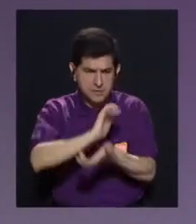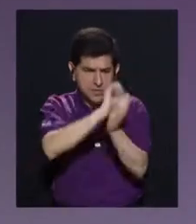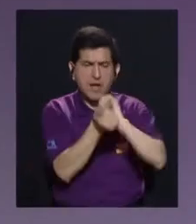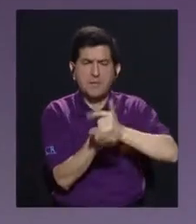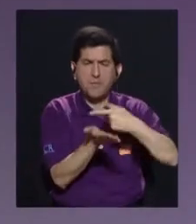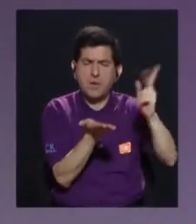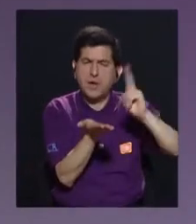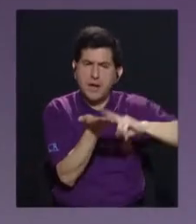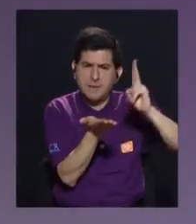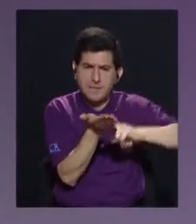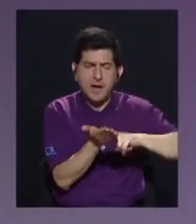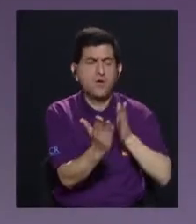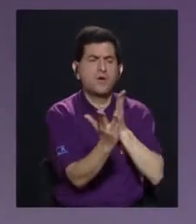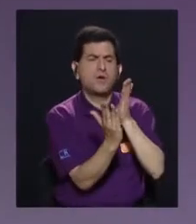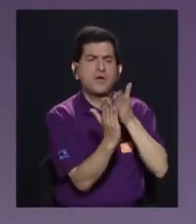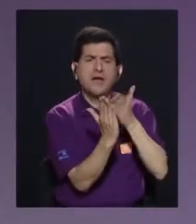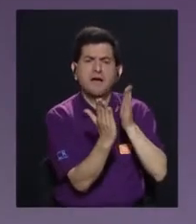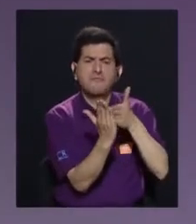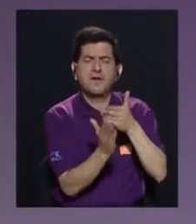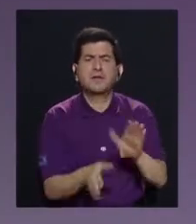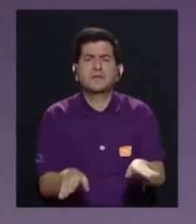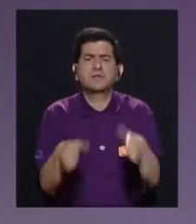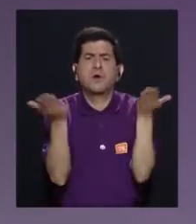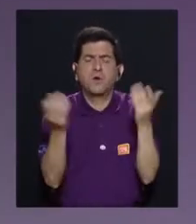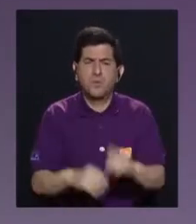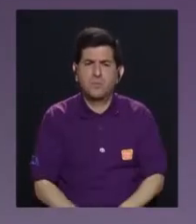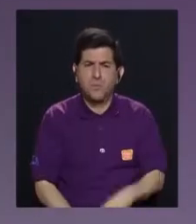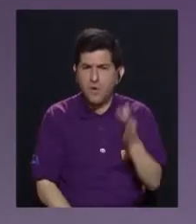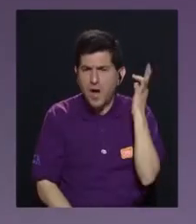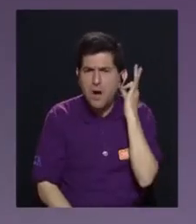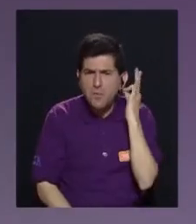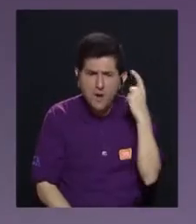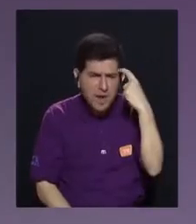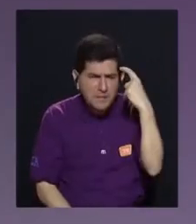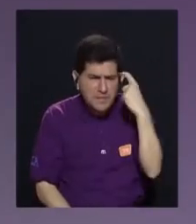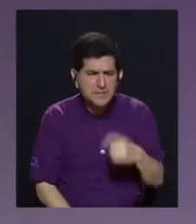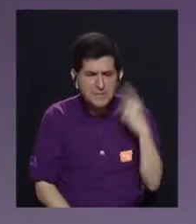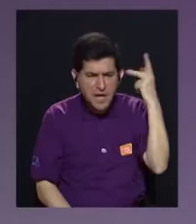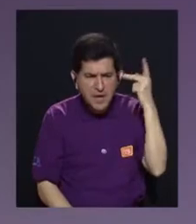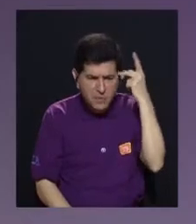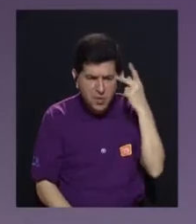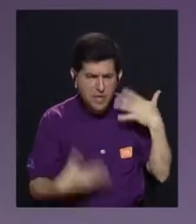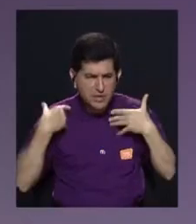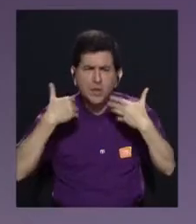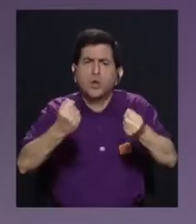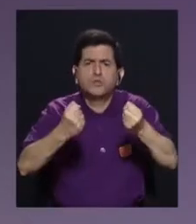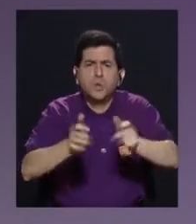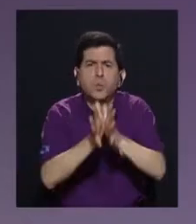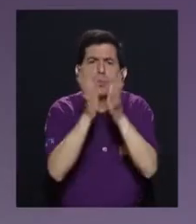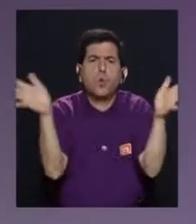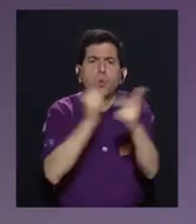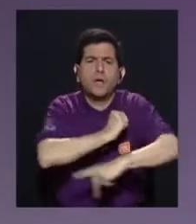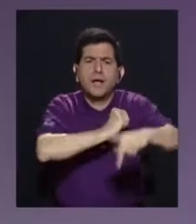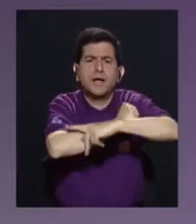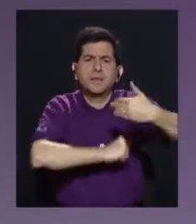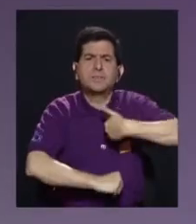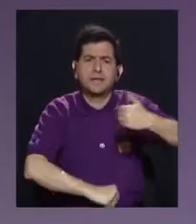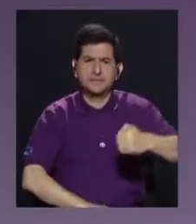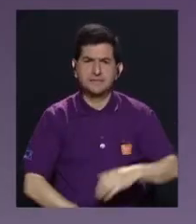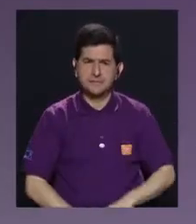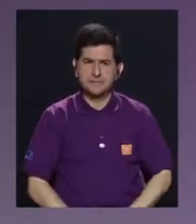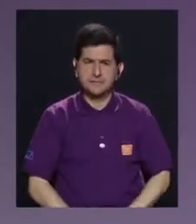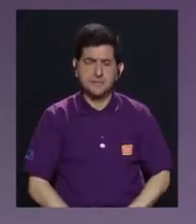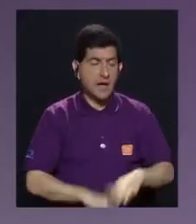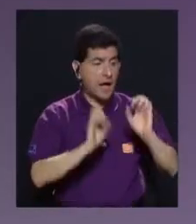en cómo les afecta cuando pienso en las mujeres pienso en la política de salud pública de este país en